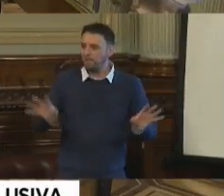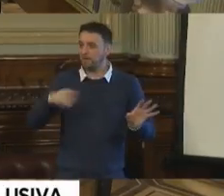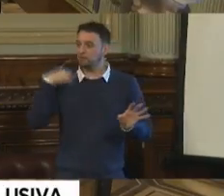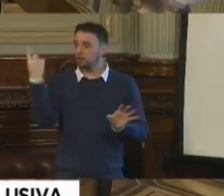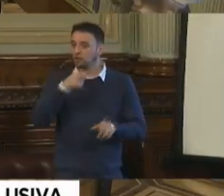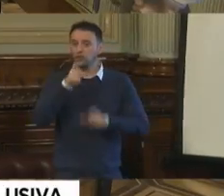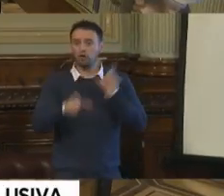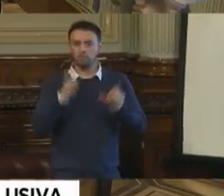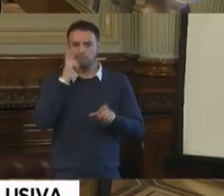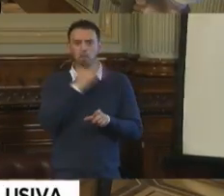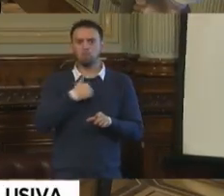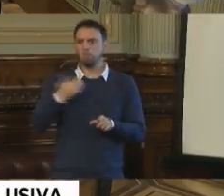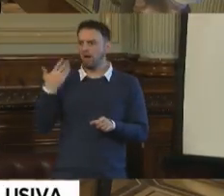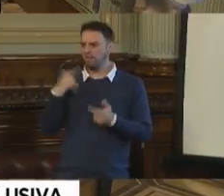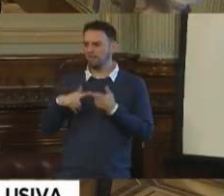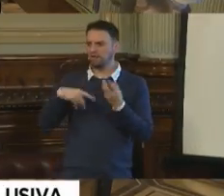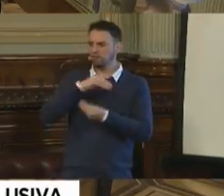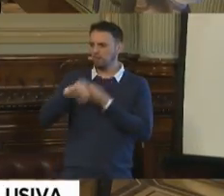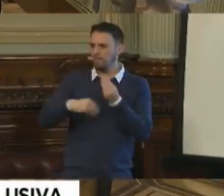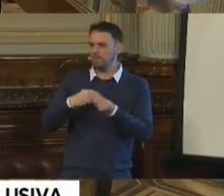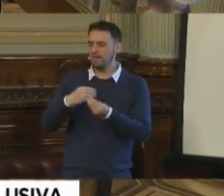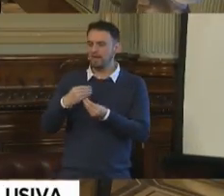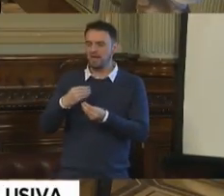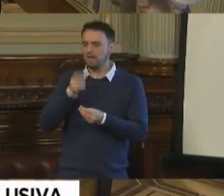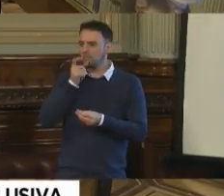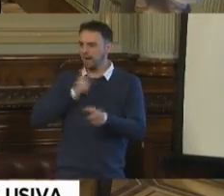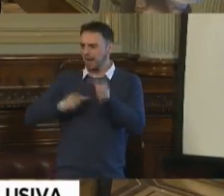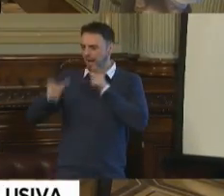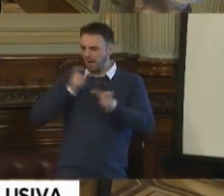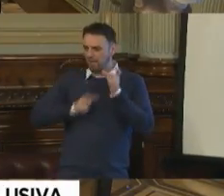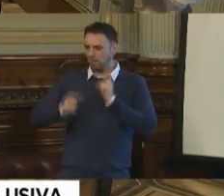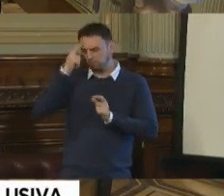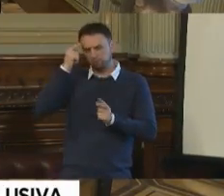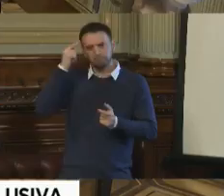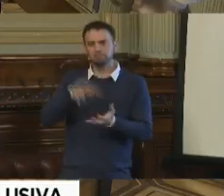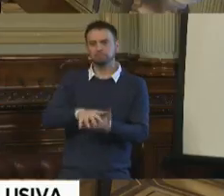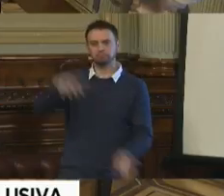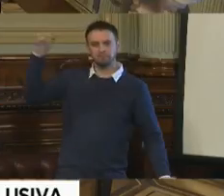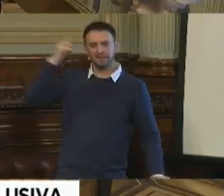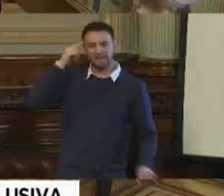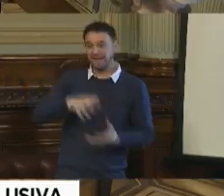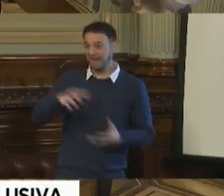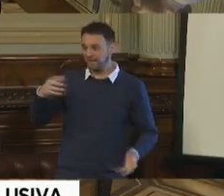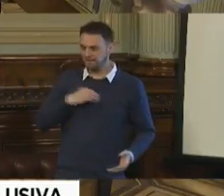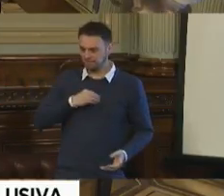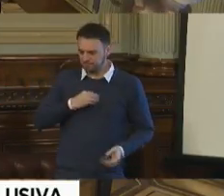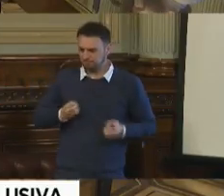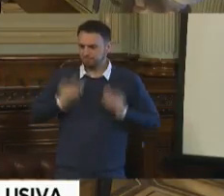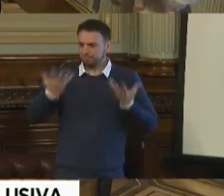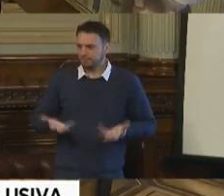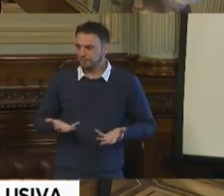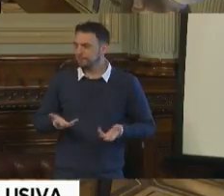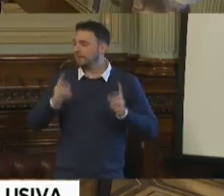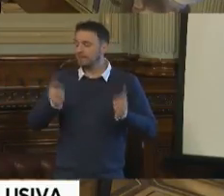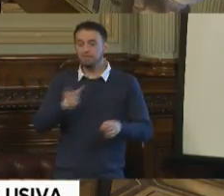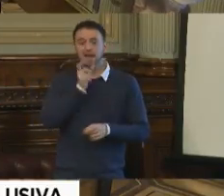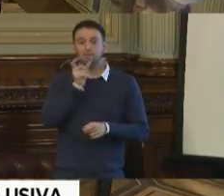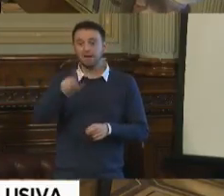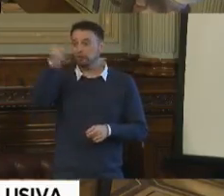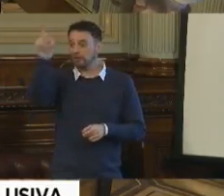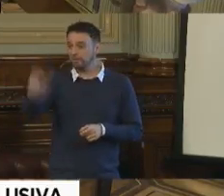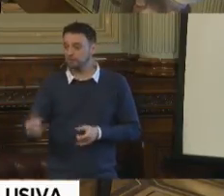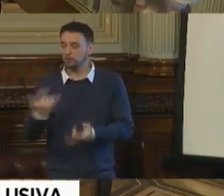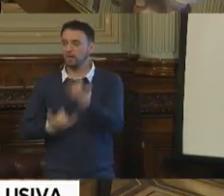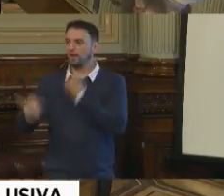que todos tenemos con nuestros padres nos construimos como personas construimos nuestra autoestima y también la palabra